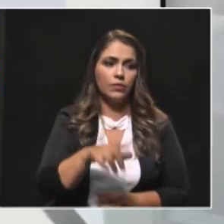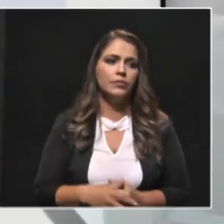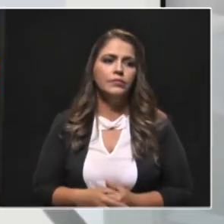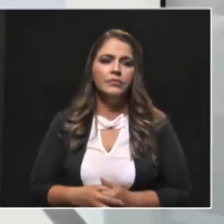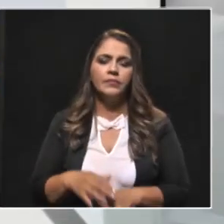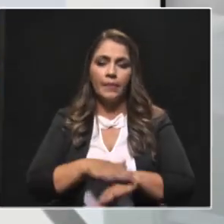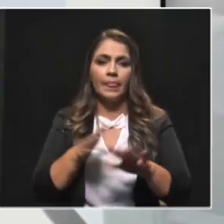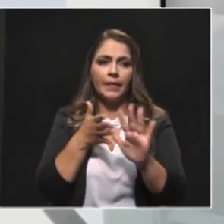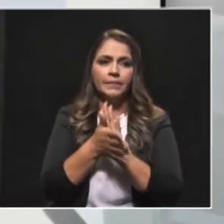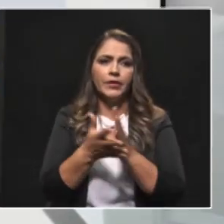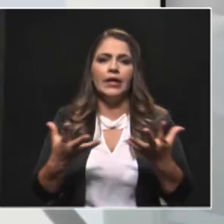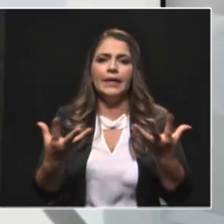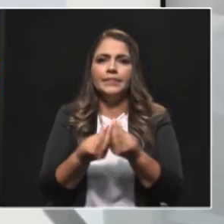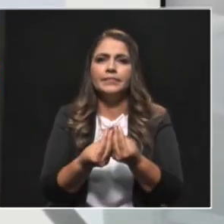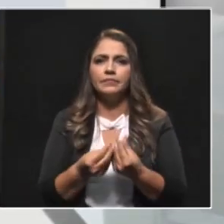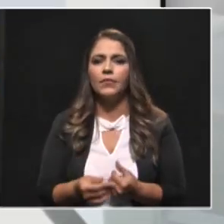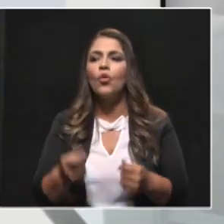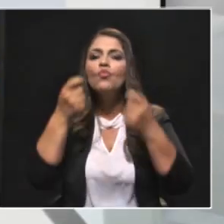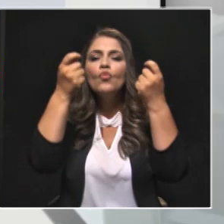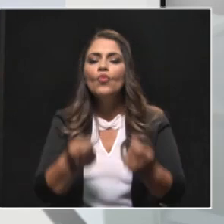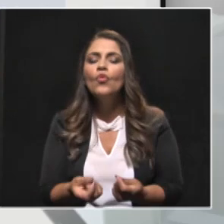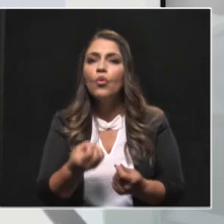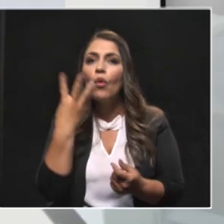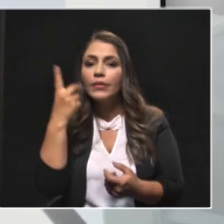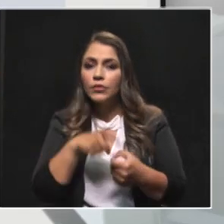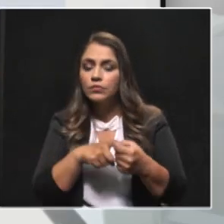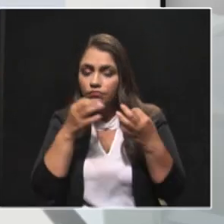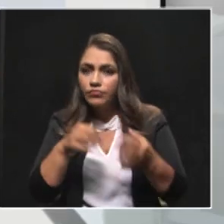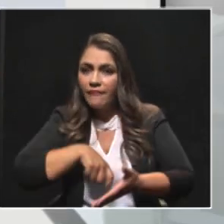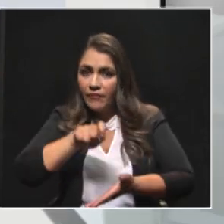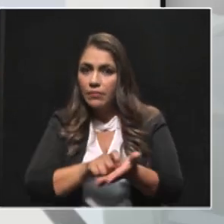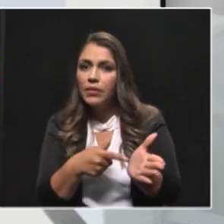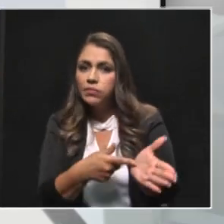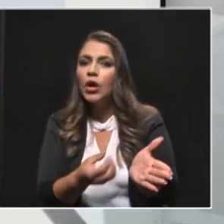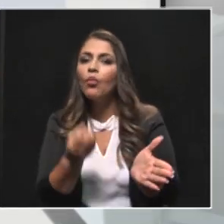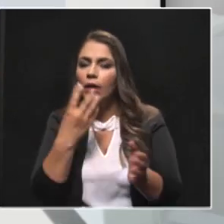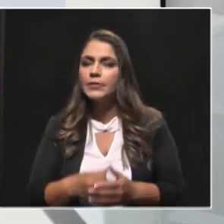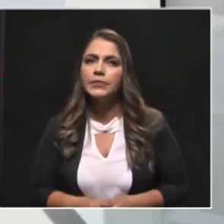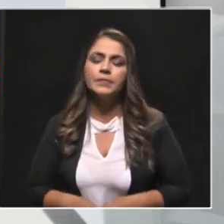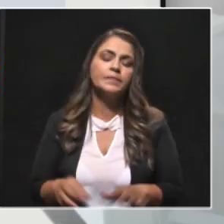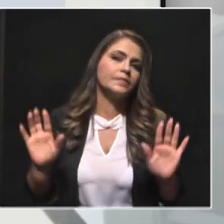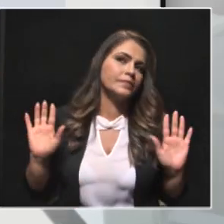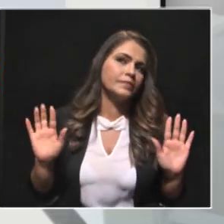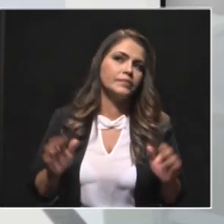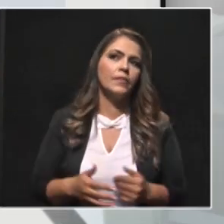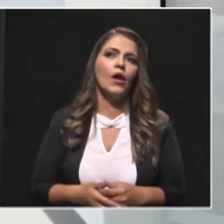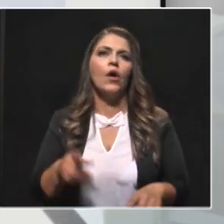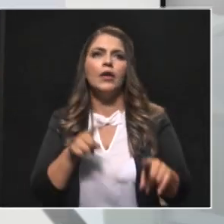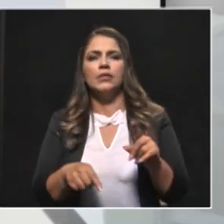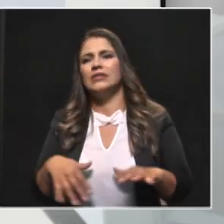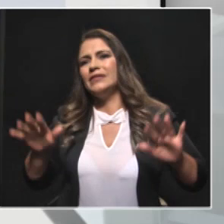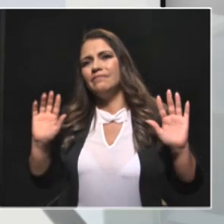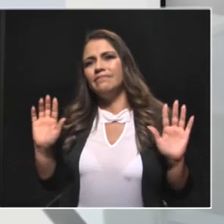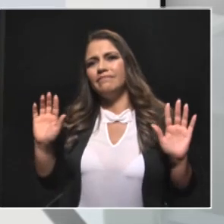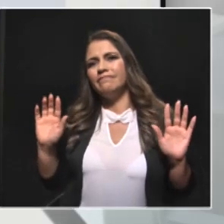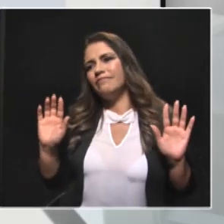cuántos de esos van a quedar, van a presentar efectivamente sus firmas o cuántos de esos se bajan y nos van a mostrar que lo que